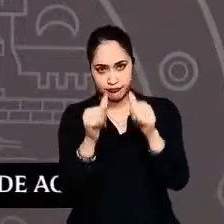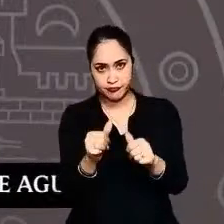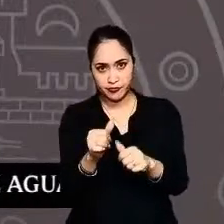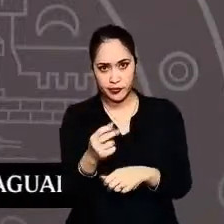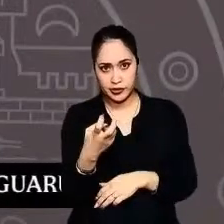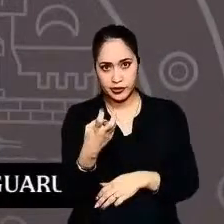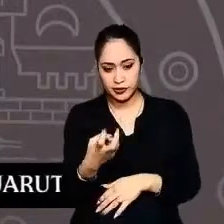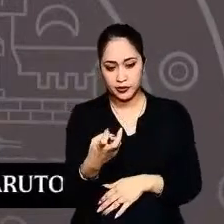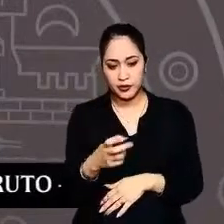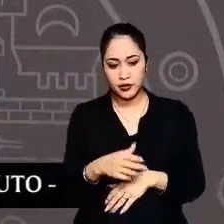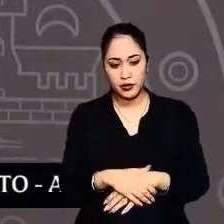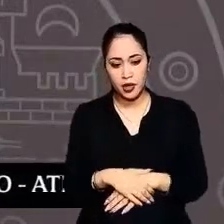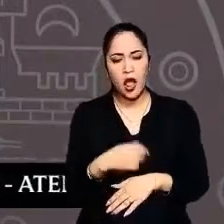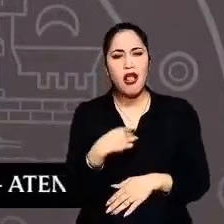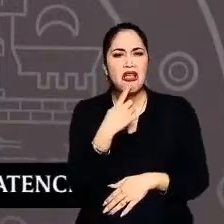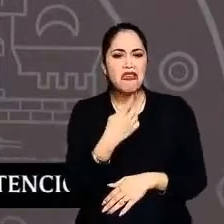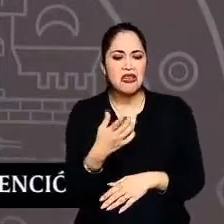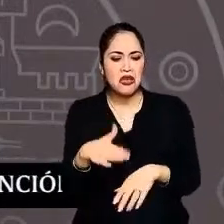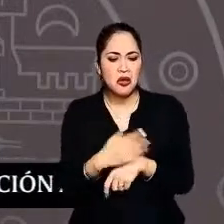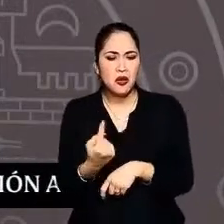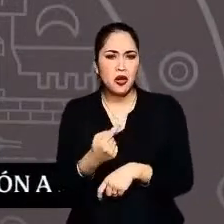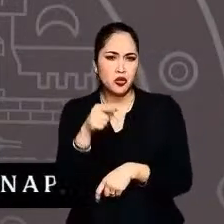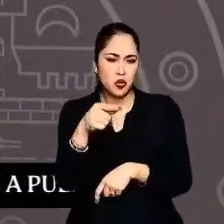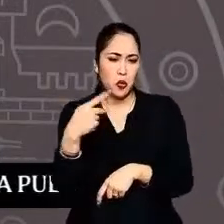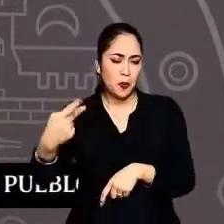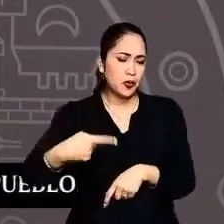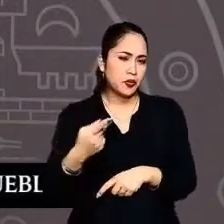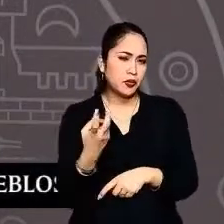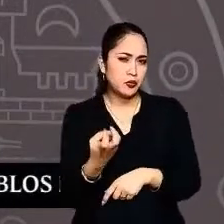Eso, lo dije porque aproveché tu pregunta.